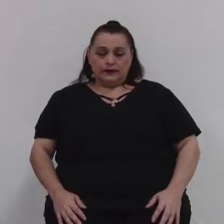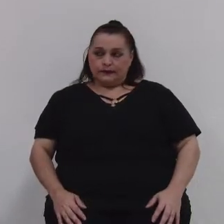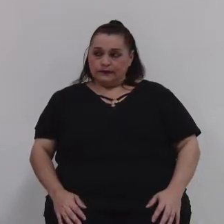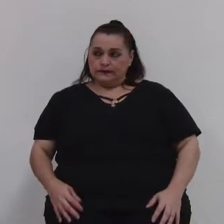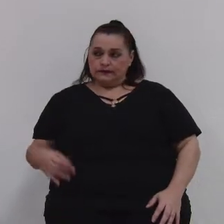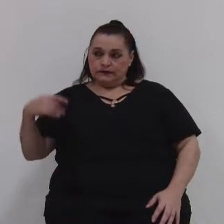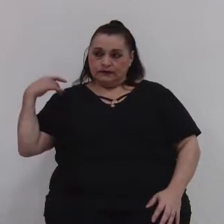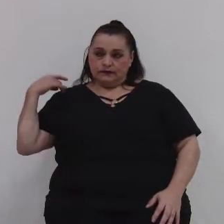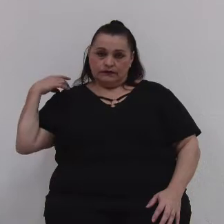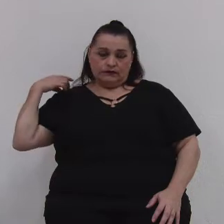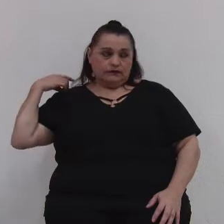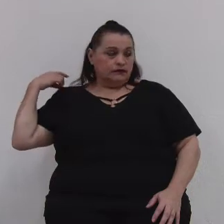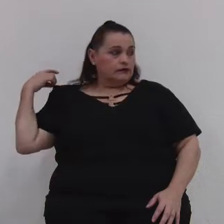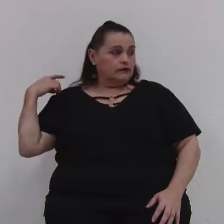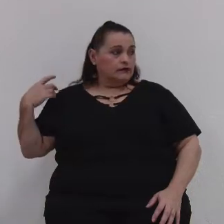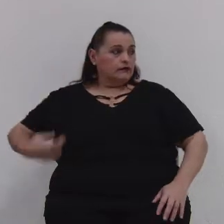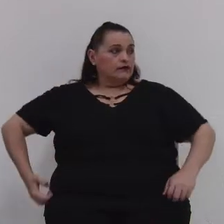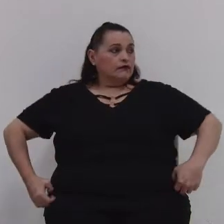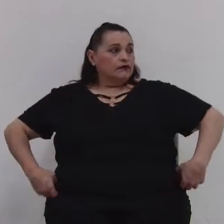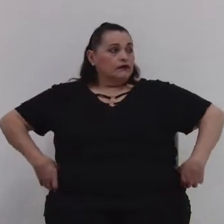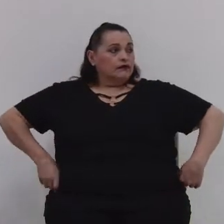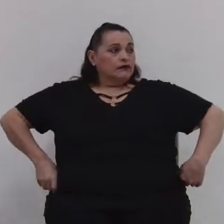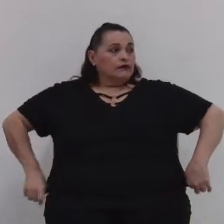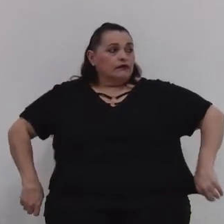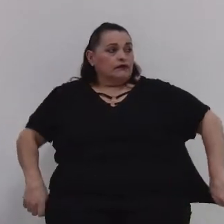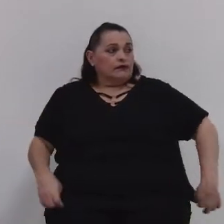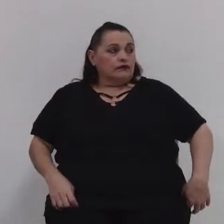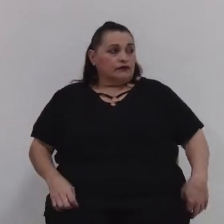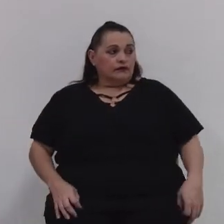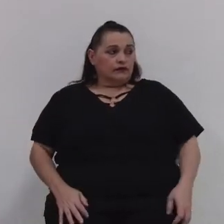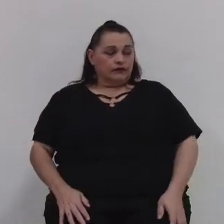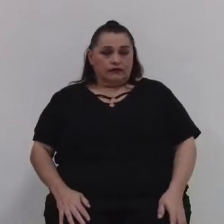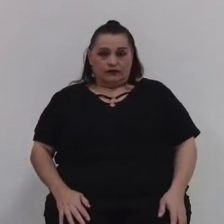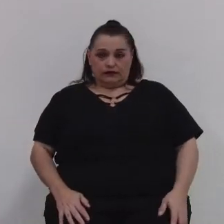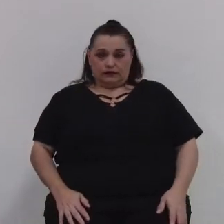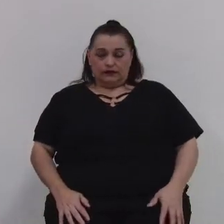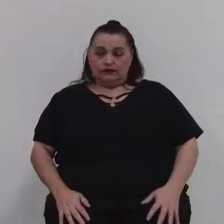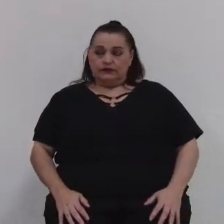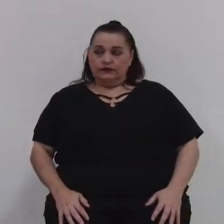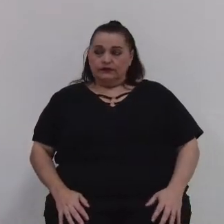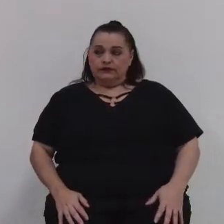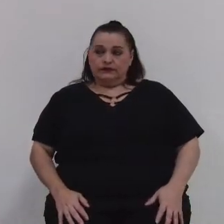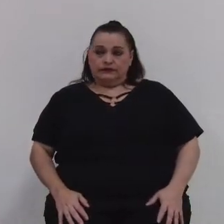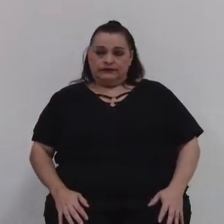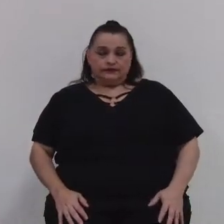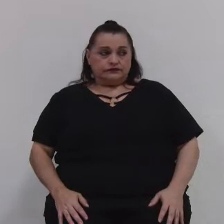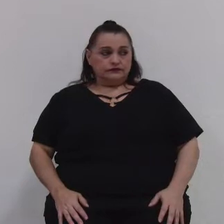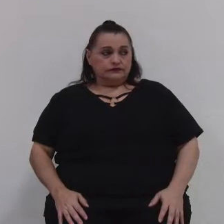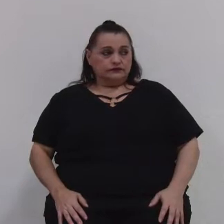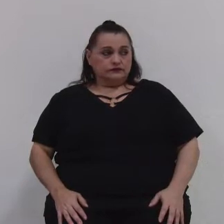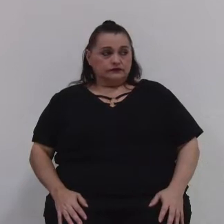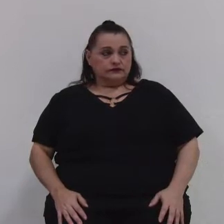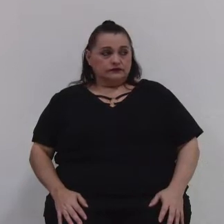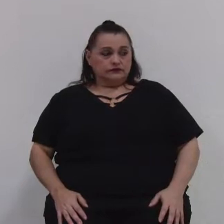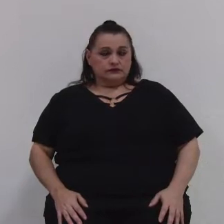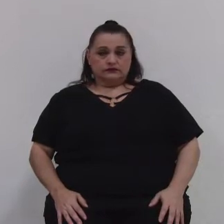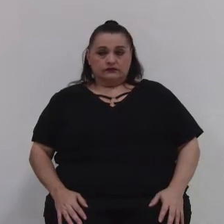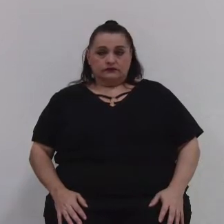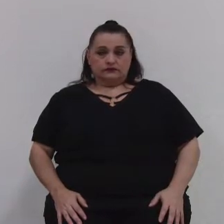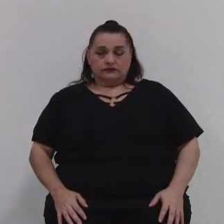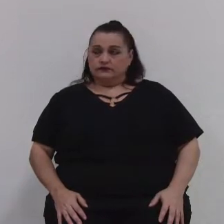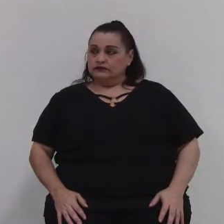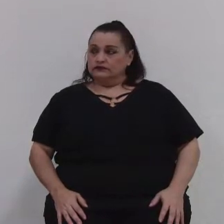ni siquiera se estudia en las facultades de Derecho? Es que no puede ser. El segundo punto, si vamos a alcanzar